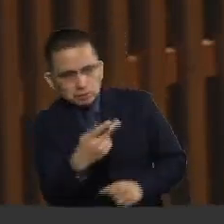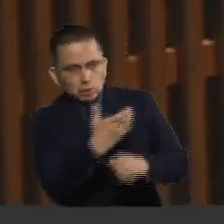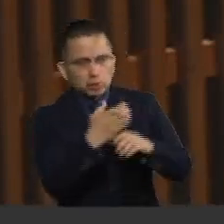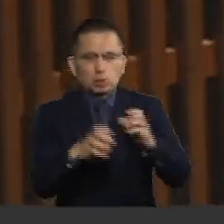nacional